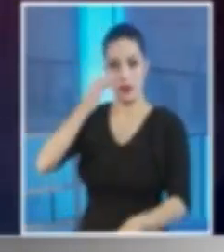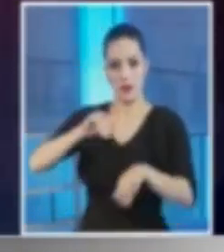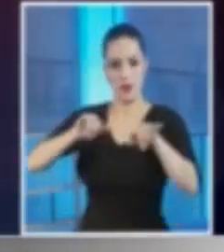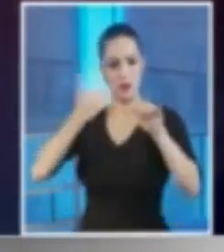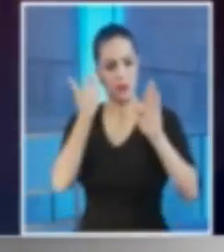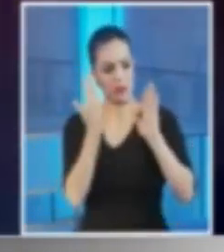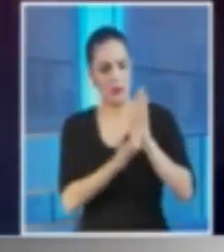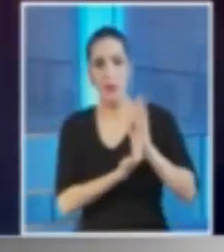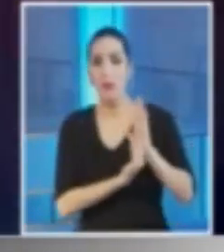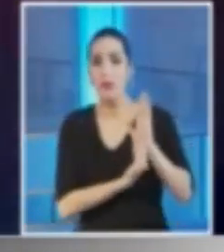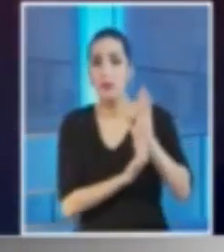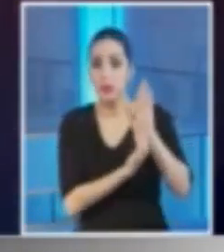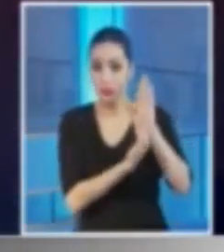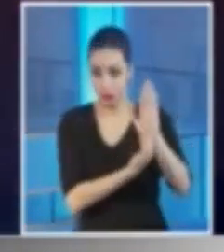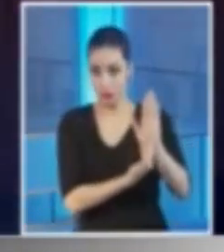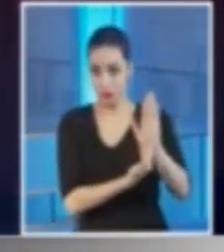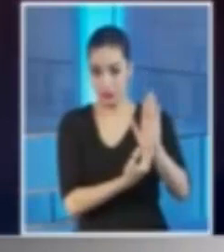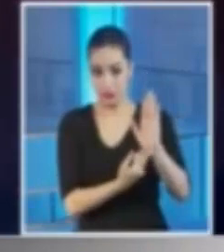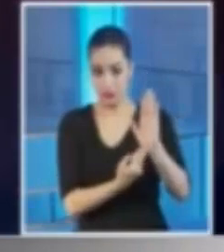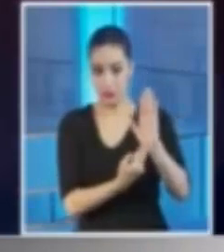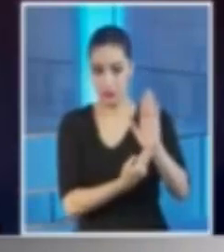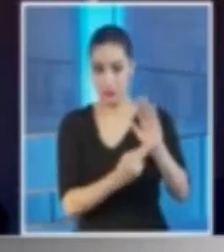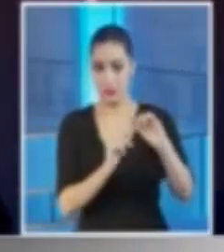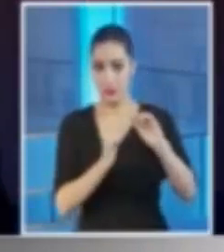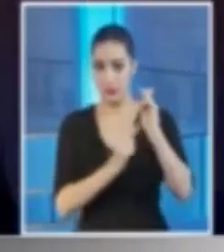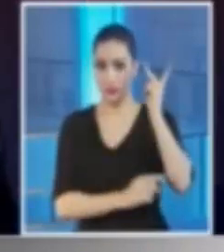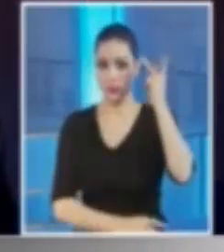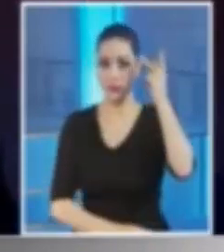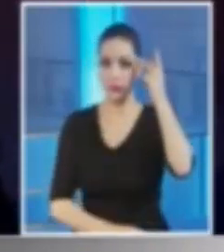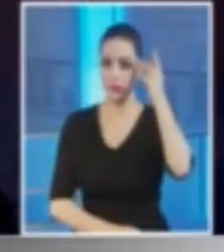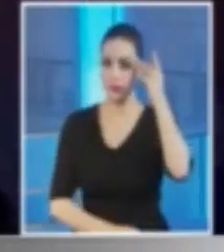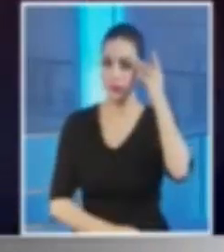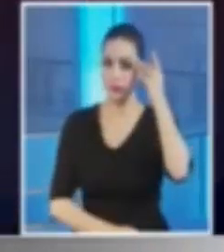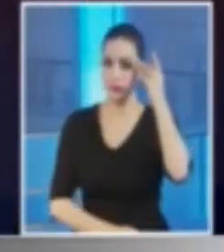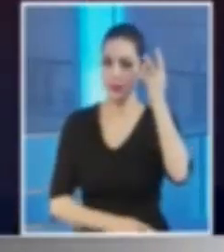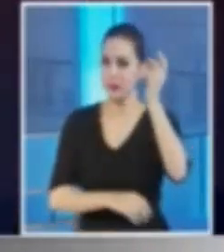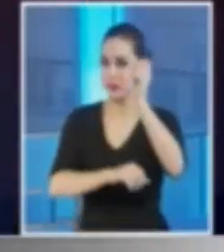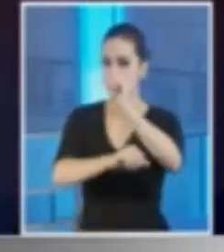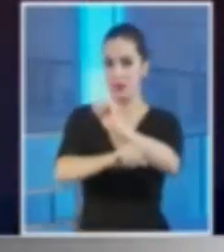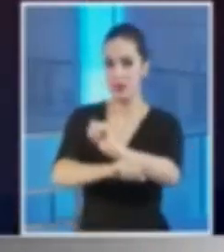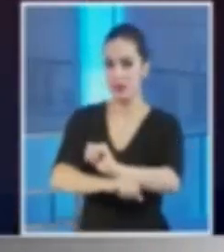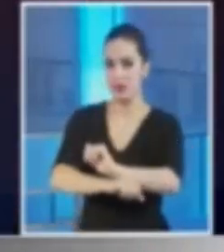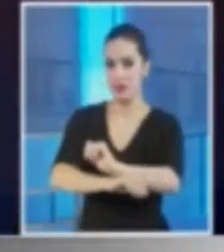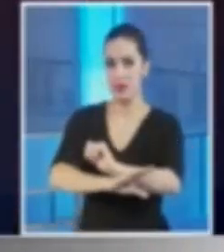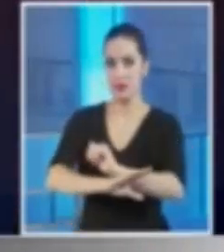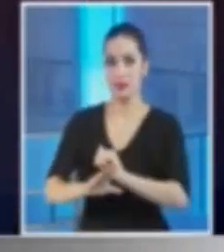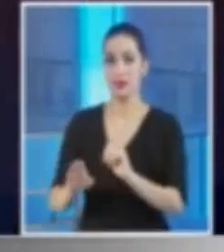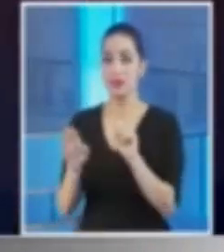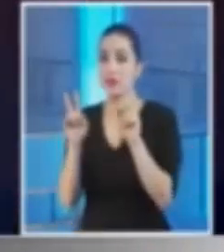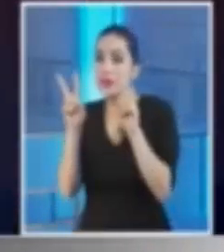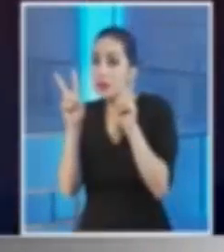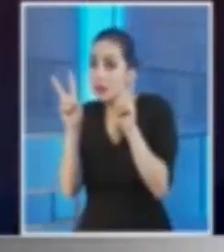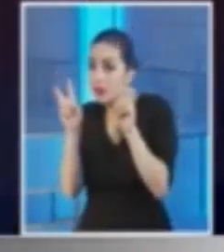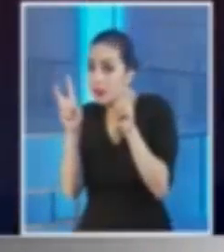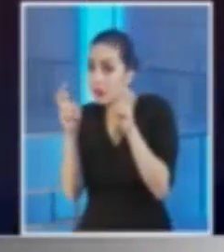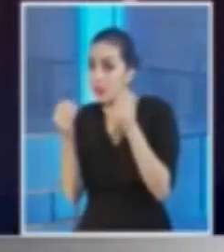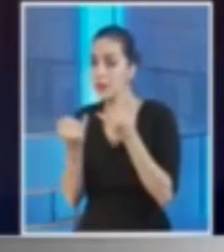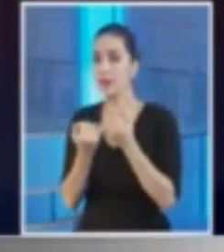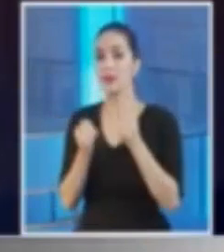quedado demostrado, los representantes de los partidos políticos tradicionales y los